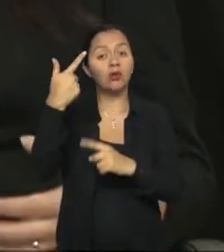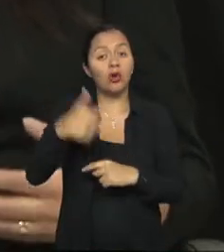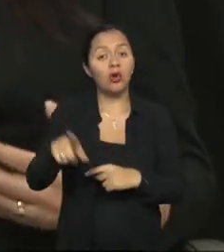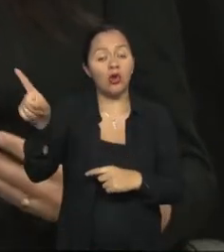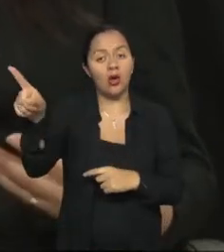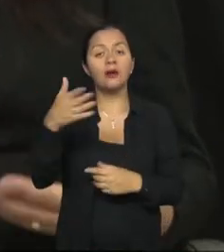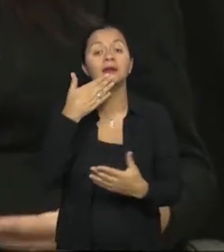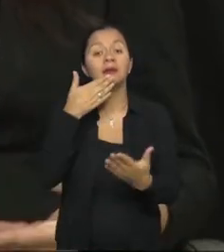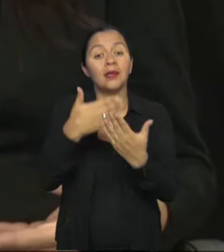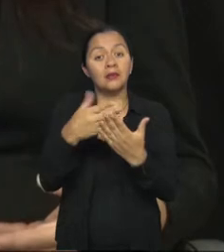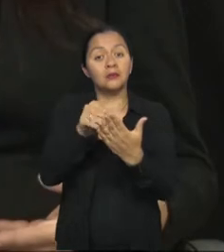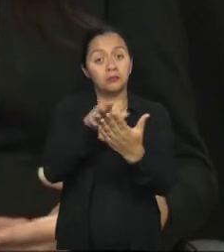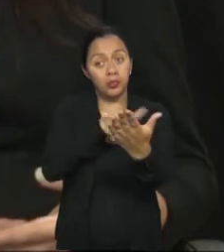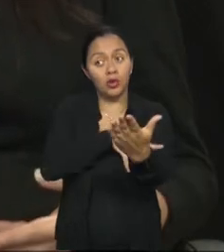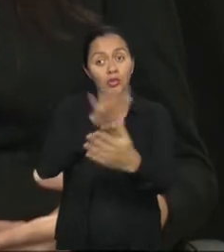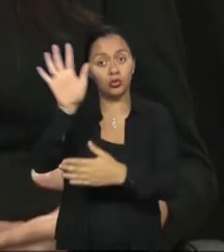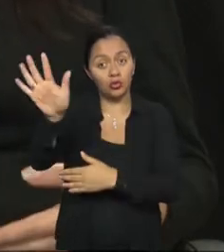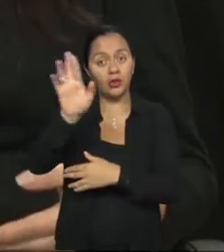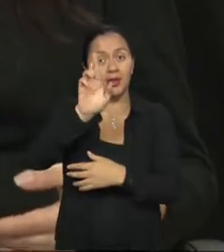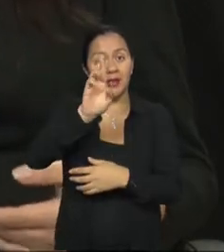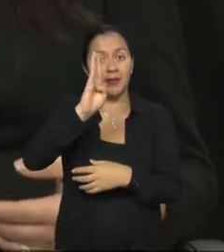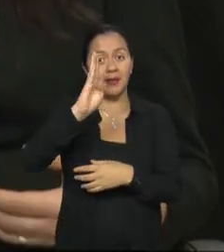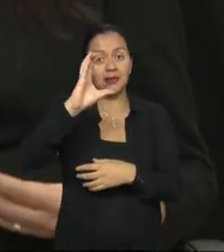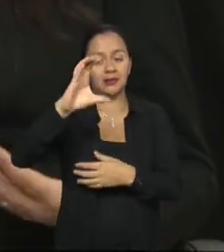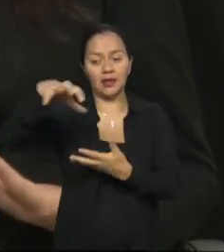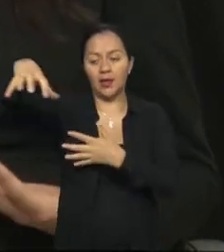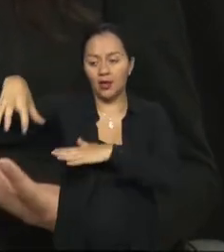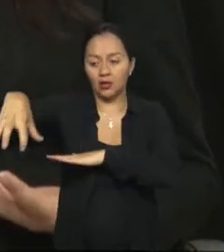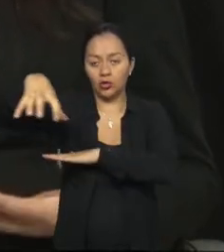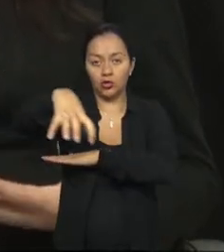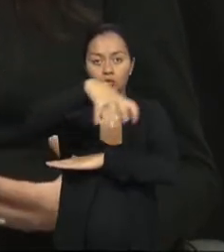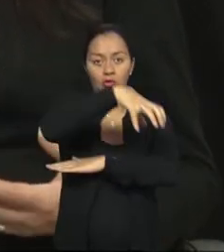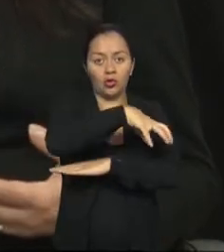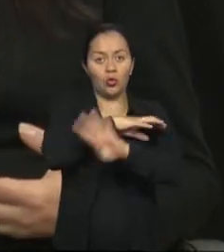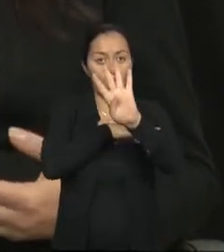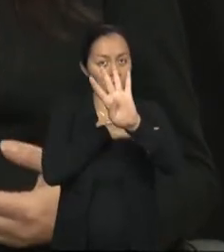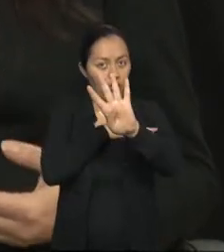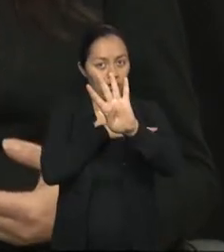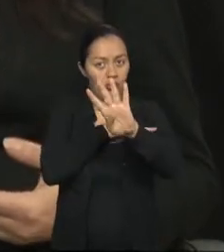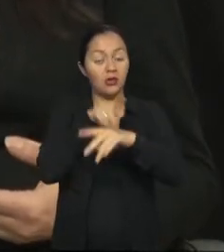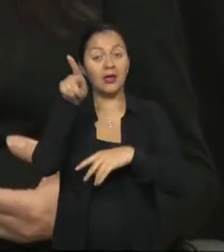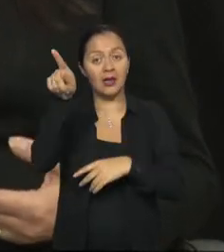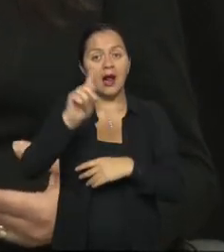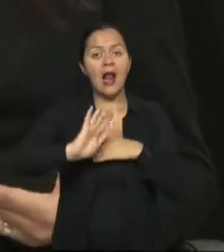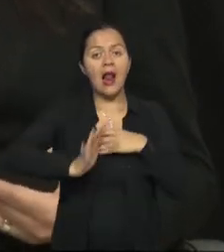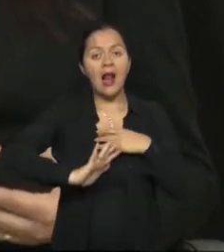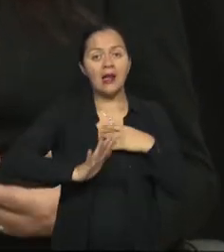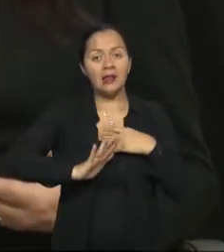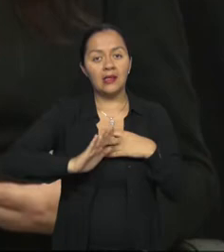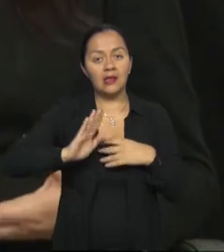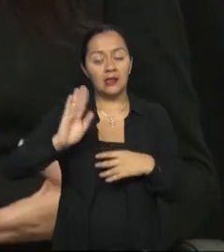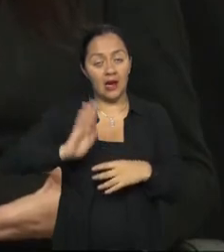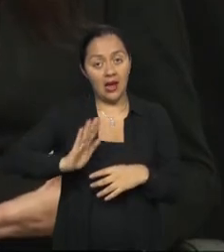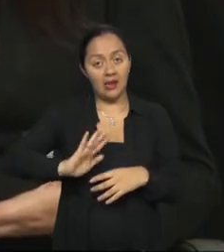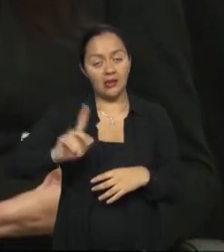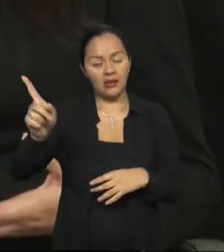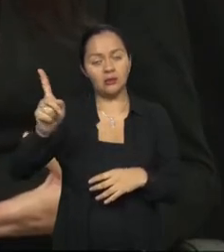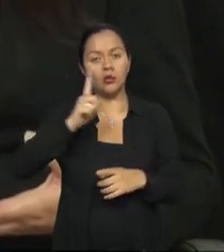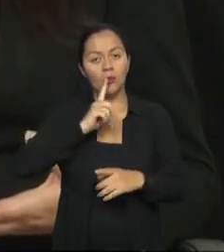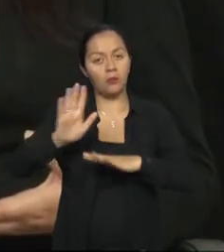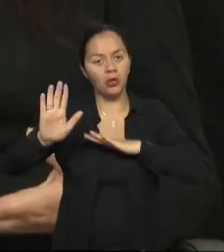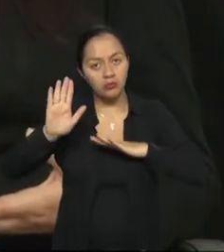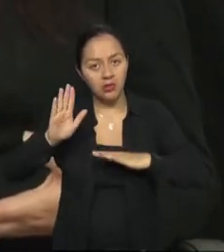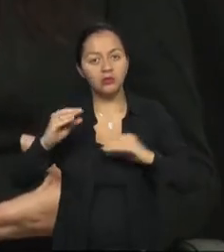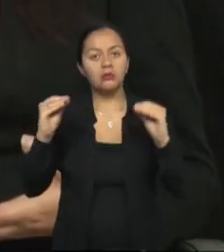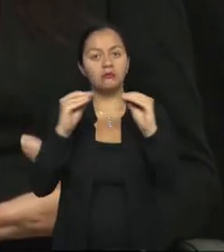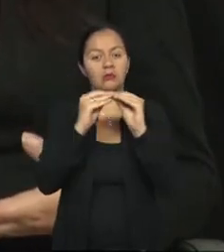al proyecto RBC que se está implementando en 4 cantones, los alcaldes se han comprometido, han emitido una ordenanza en